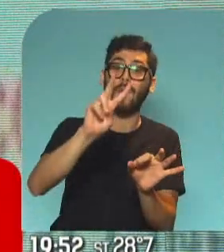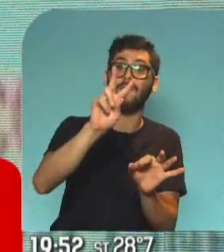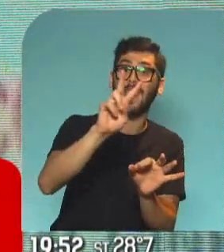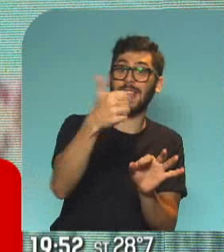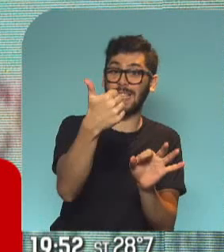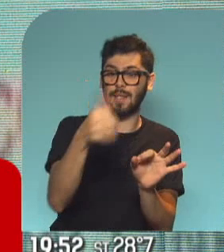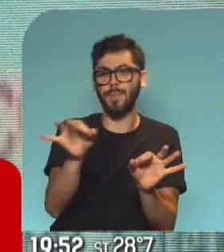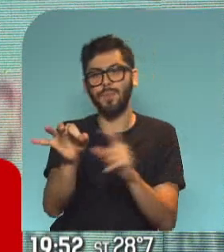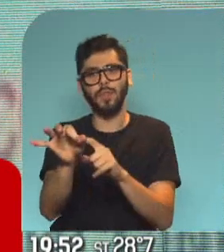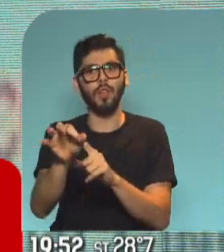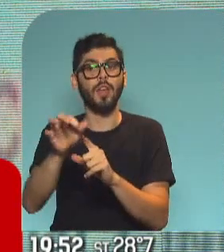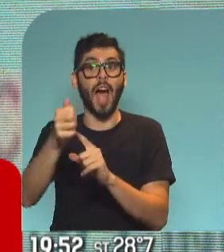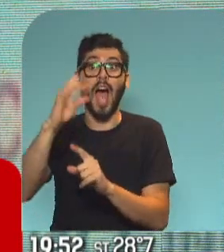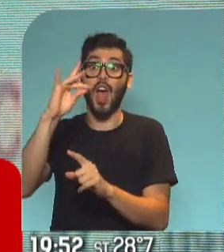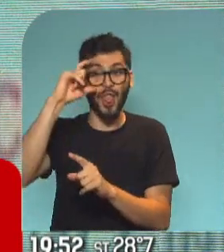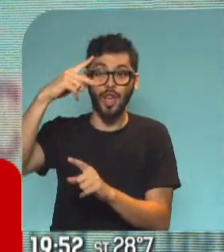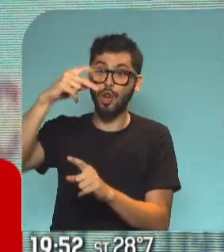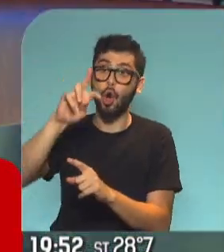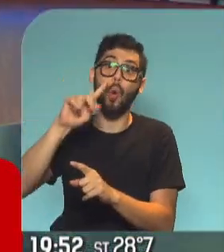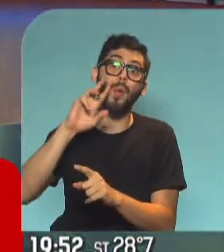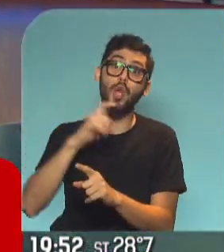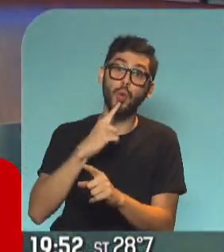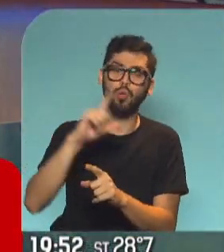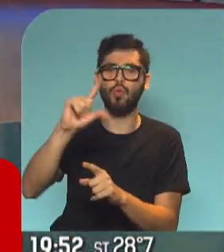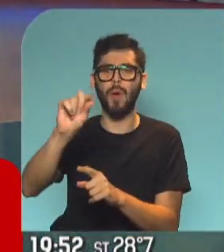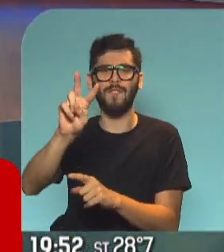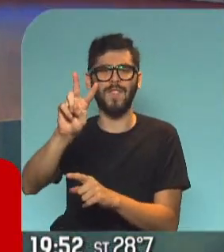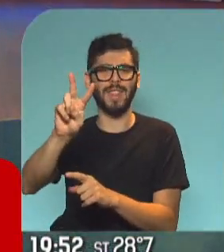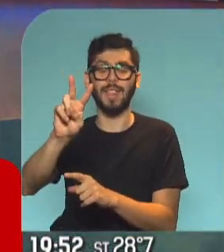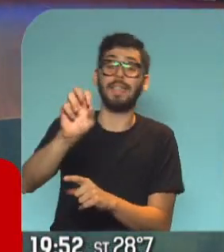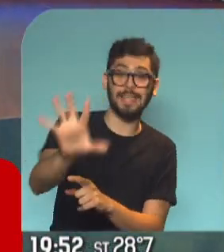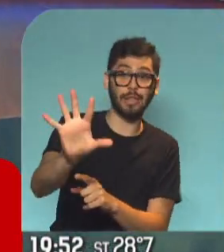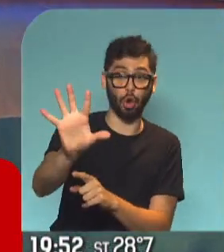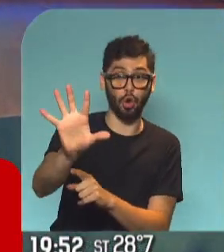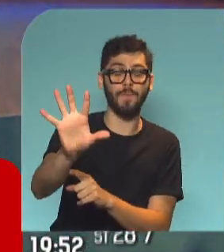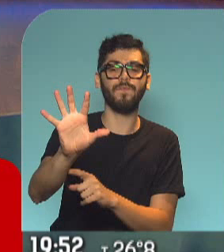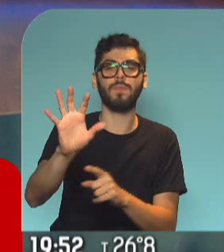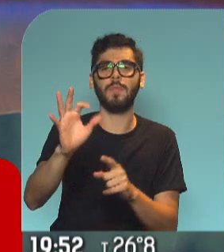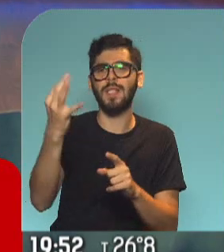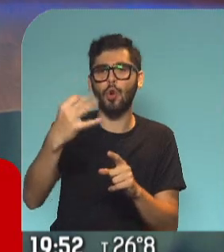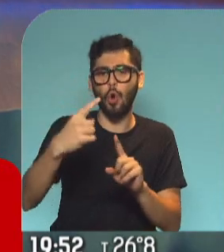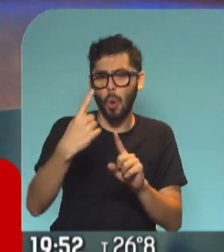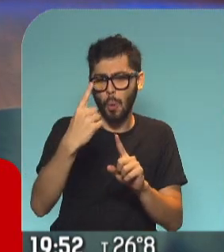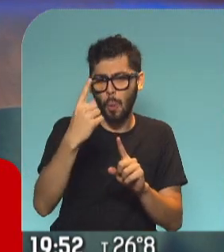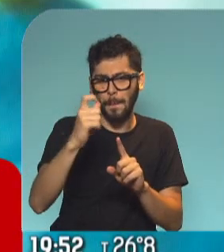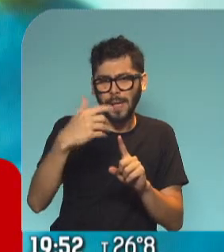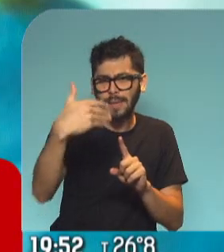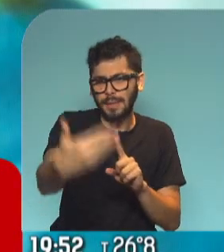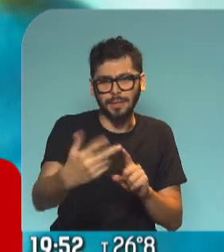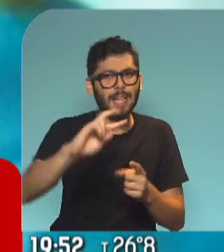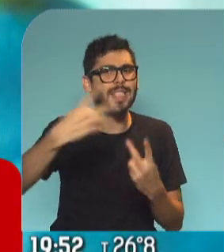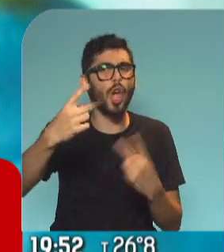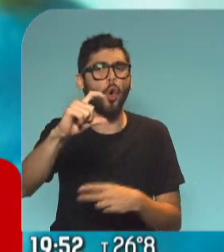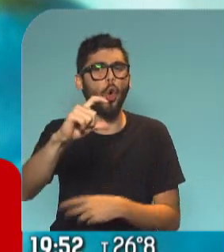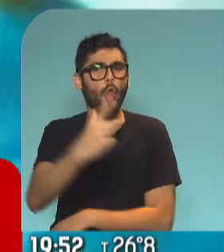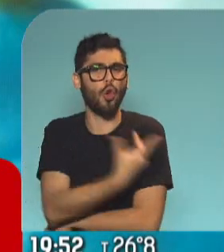dentro de unas semanas me tocará, a mediados del mes que viene me tocará la segunda dosis. Siguiendo ese cronograma, ¿no?, de la segunda Así dosis. Es. Pero